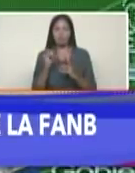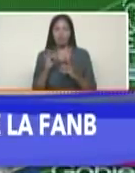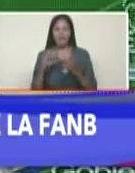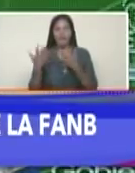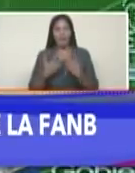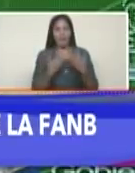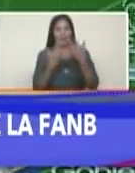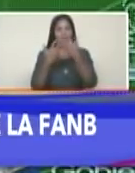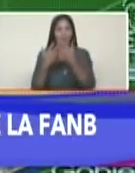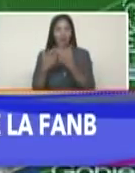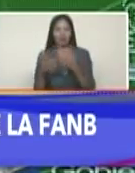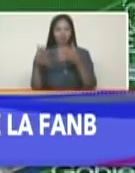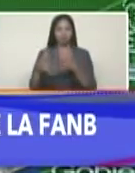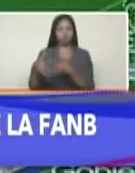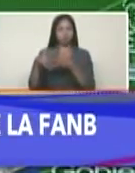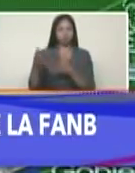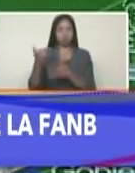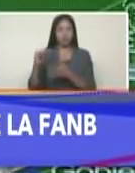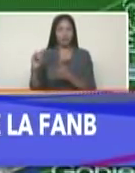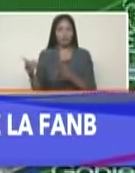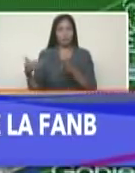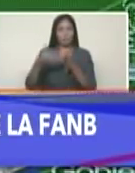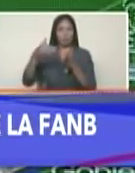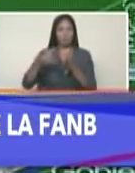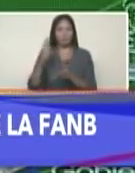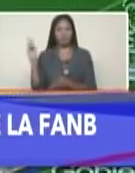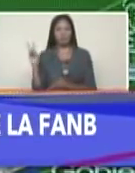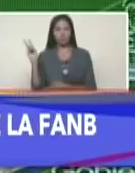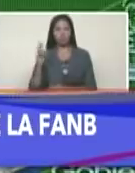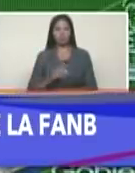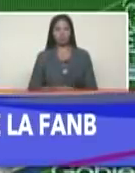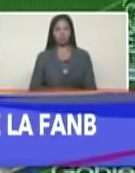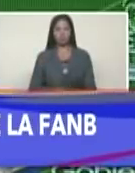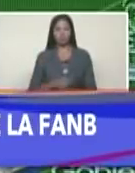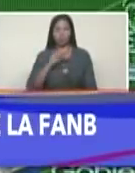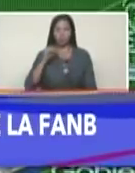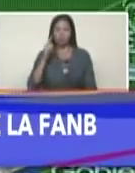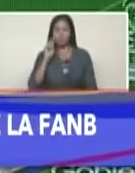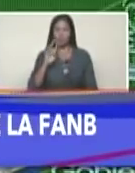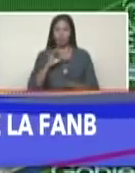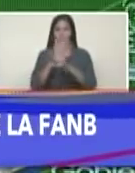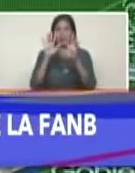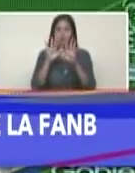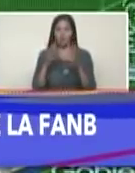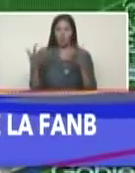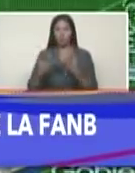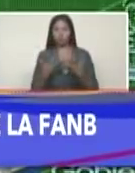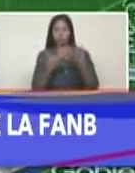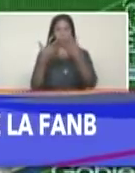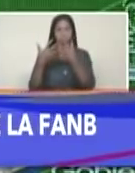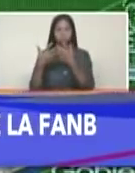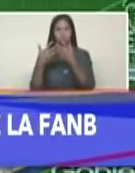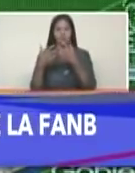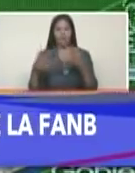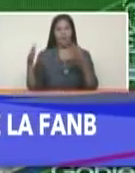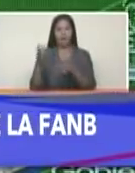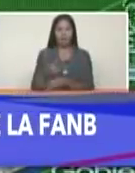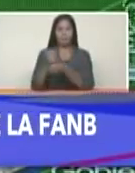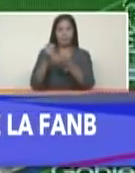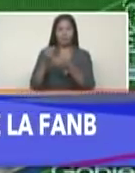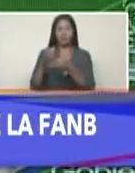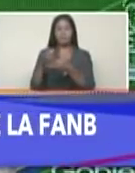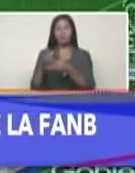guerra imperialista contra Venezuela. Debemos estar muy claros, hay una guerra del imperialismo